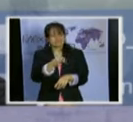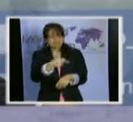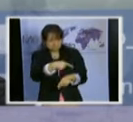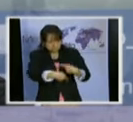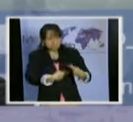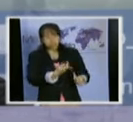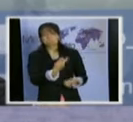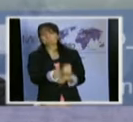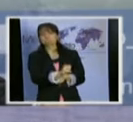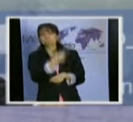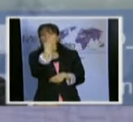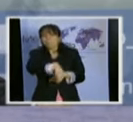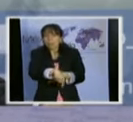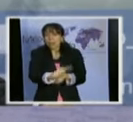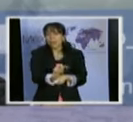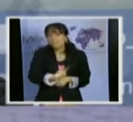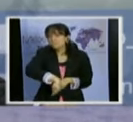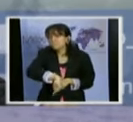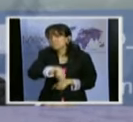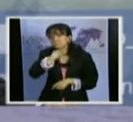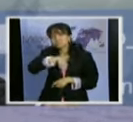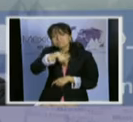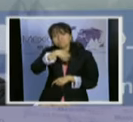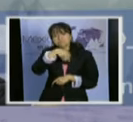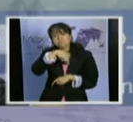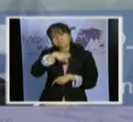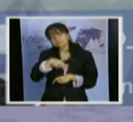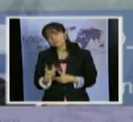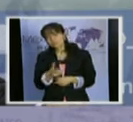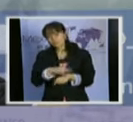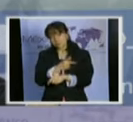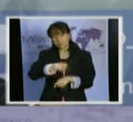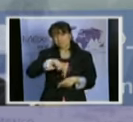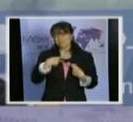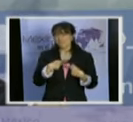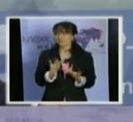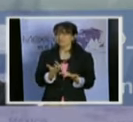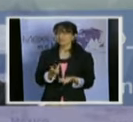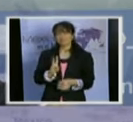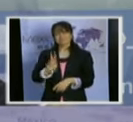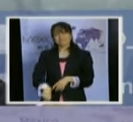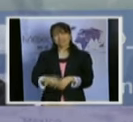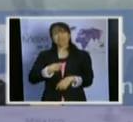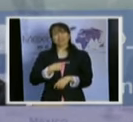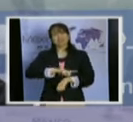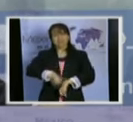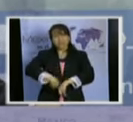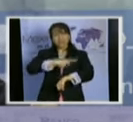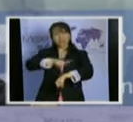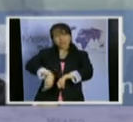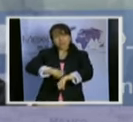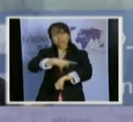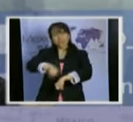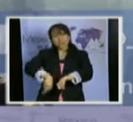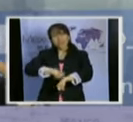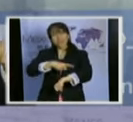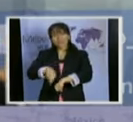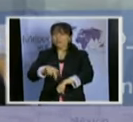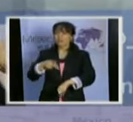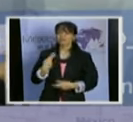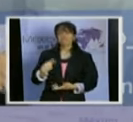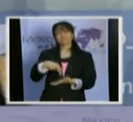consulta, porque se dice con mucha razón en algunos casos de qué sirve horas y horas de estar hablando si no se